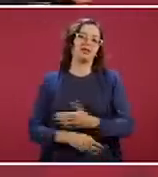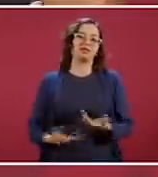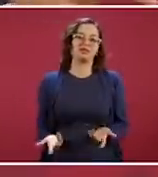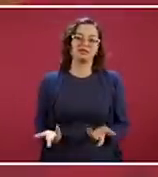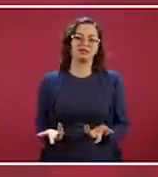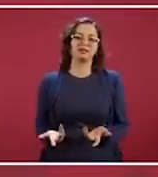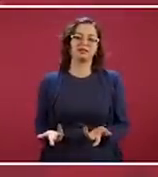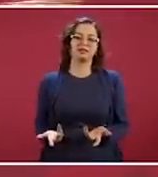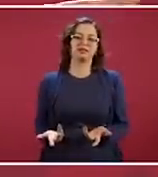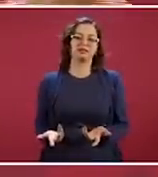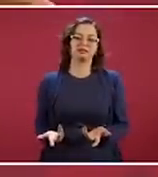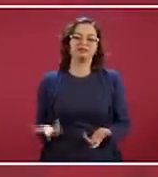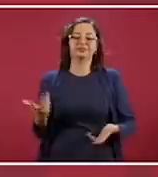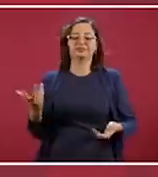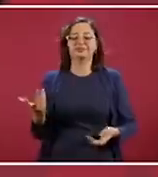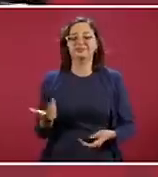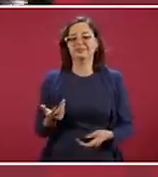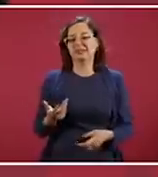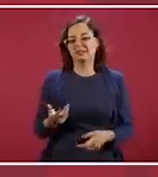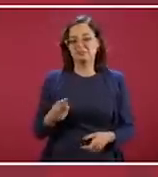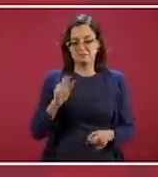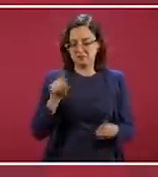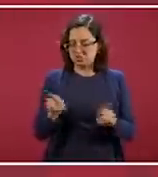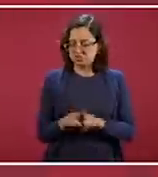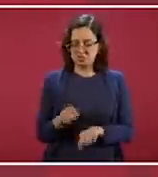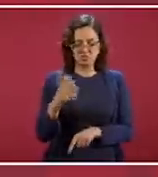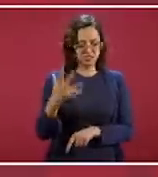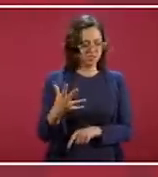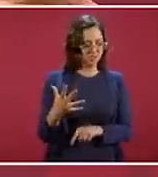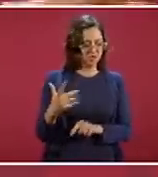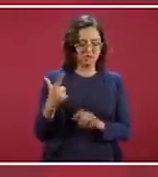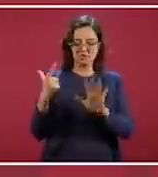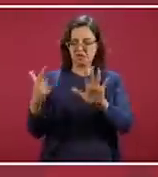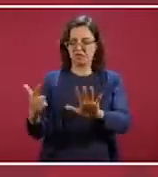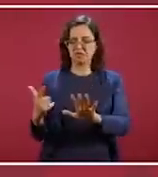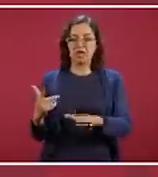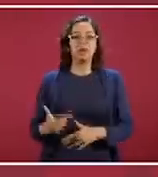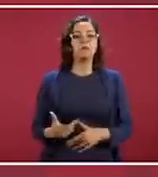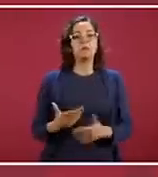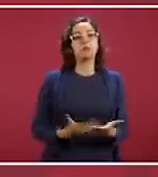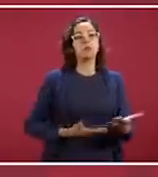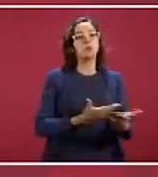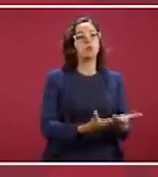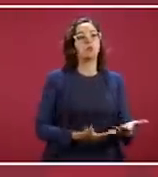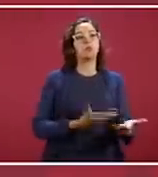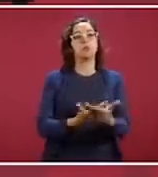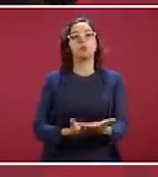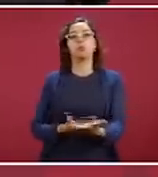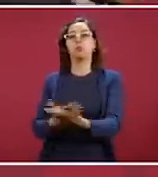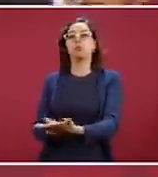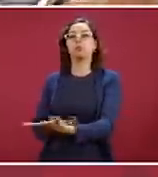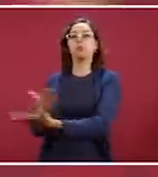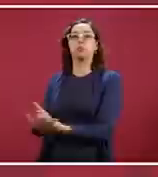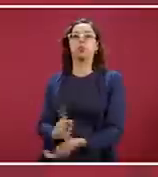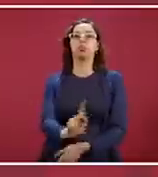Habían como 5 o 7 aspirantes y él preparó las